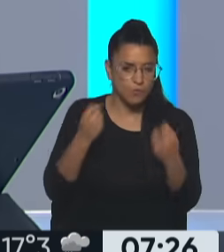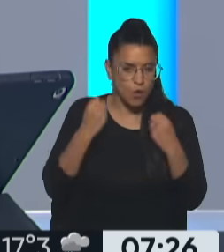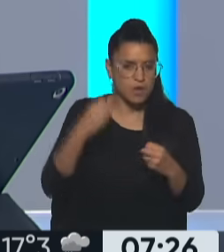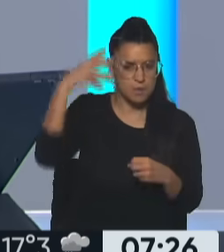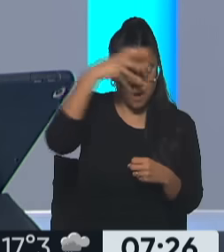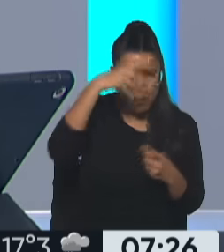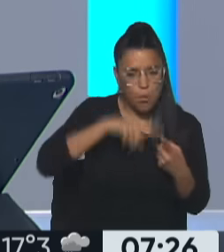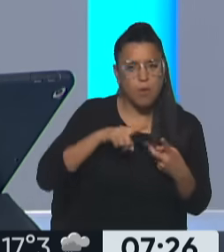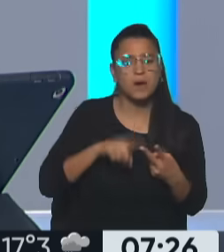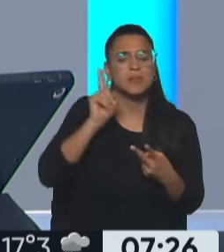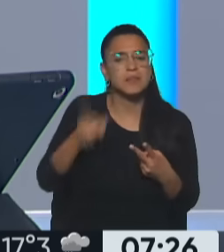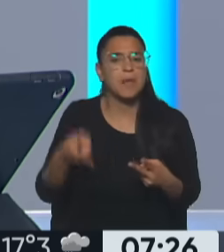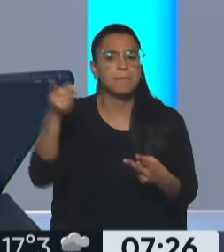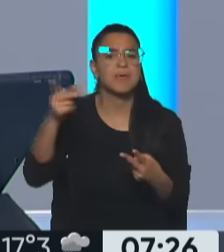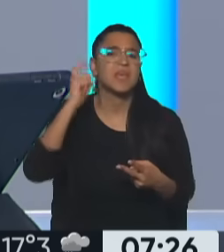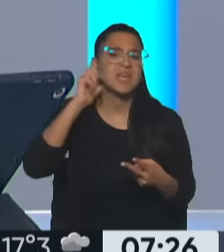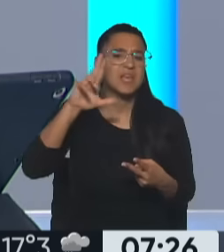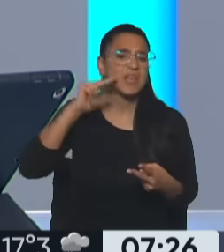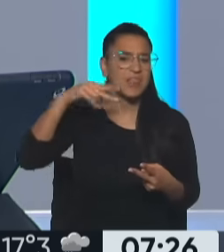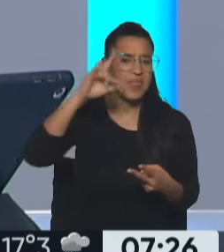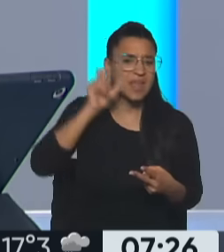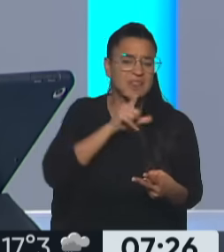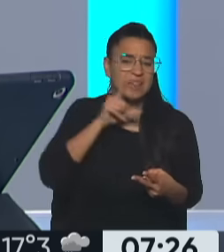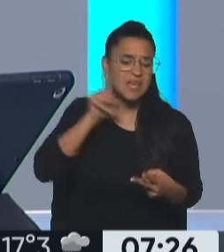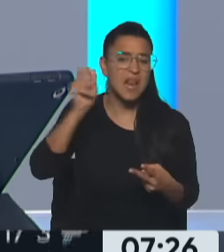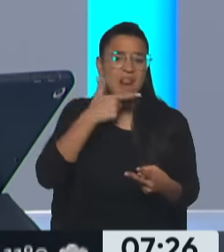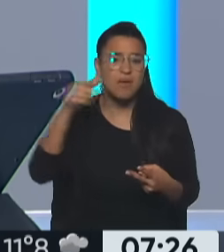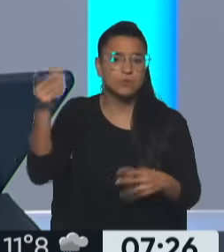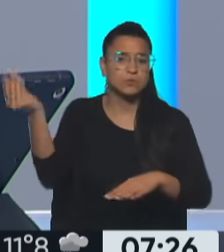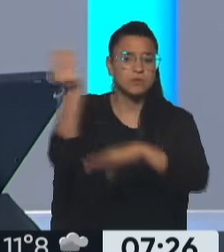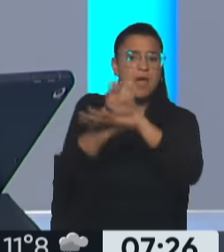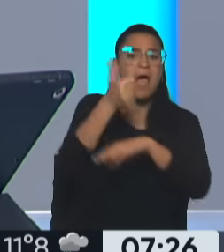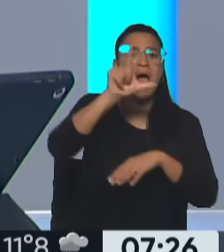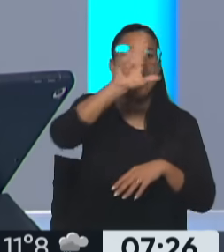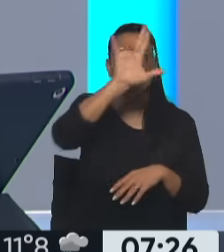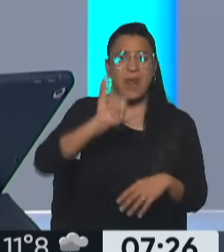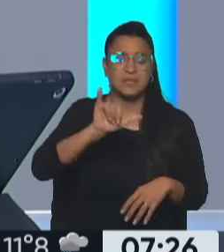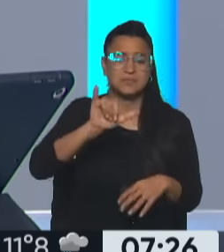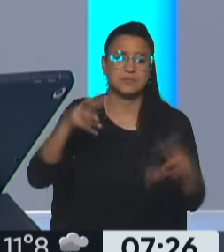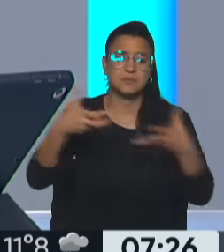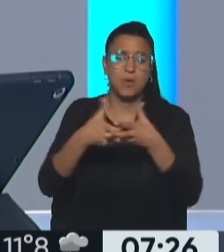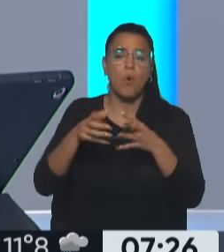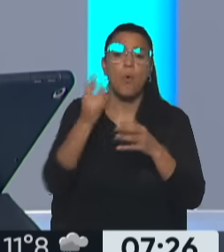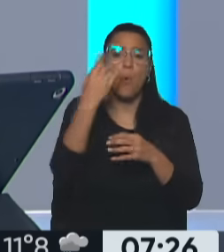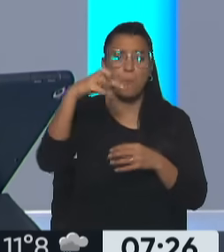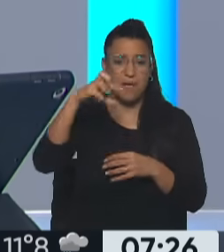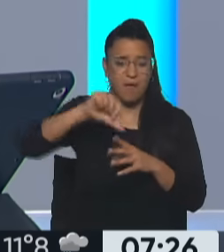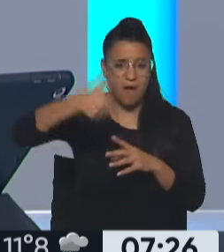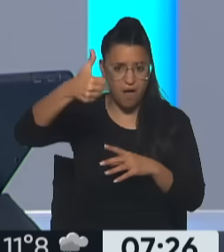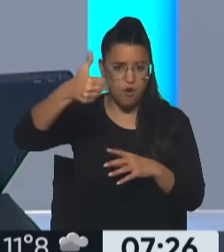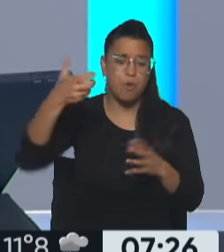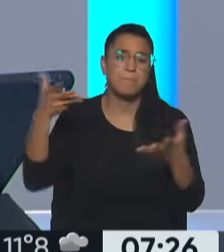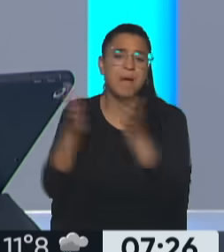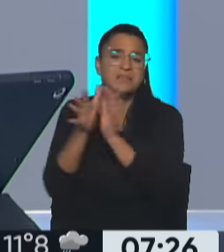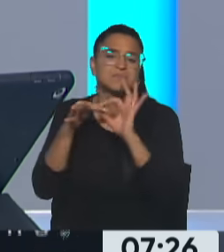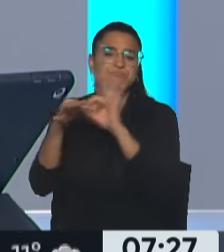Patricia Bullrich, muy fuerte para Néstor Grindetti. En Lanús se impuso Julián Álvarez, el candidato de Unión por la Patria, además alineado con la Cámpora. Y